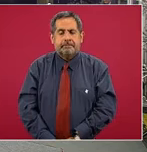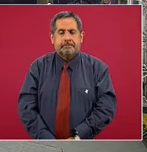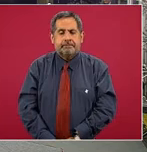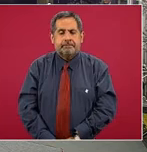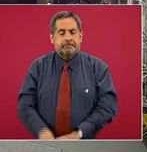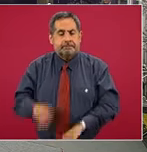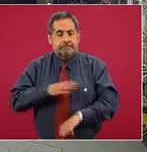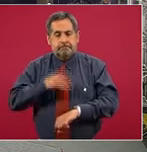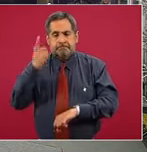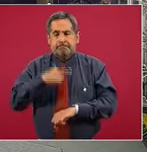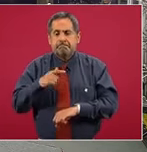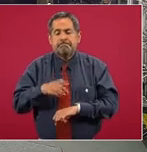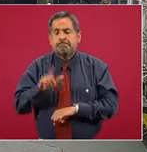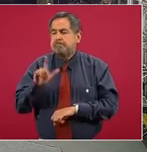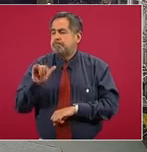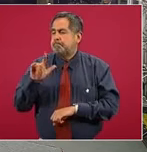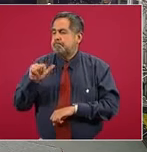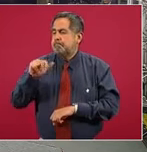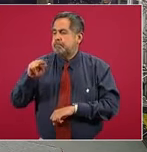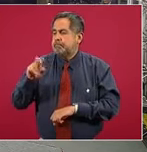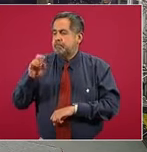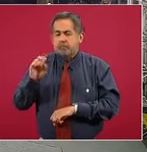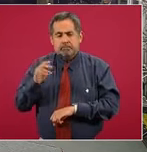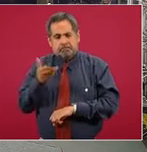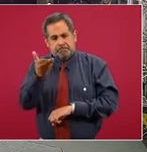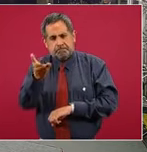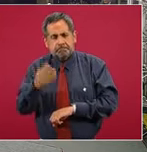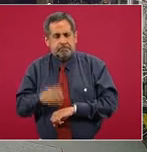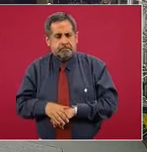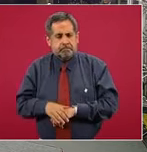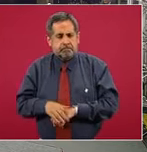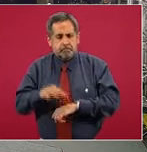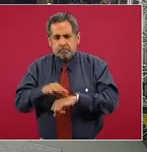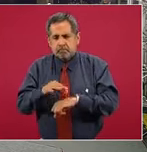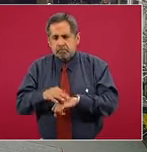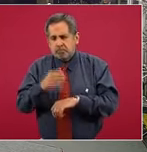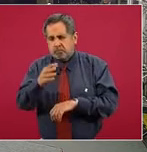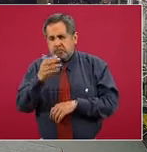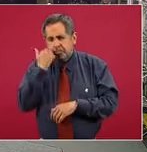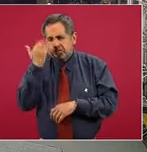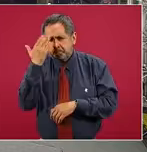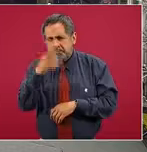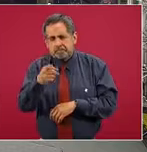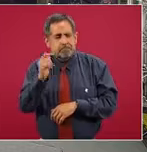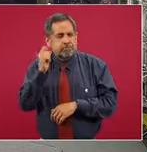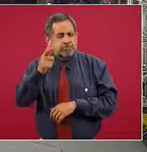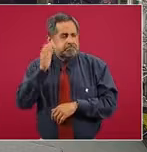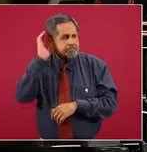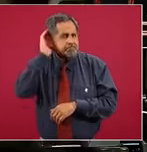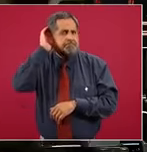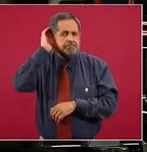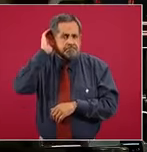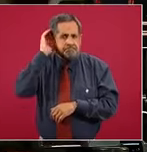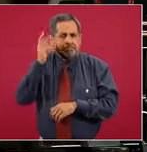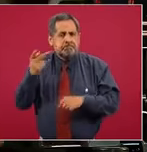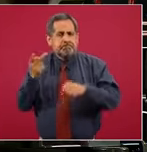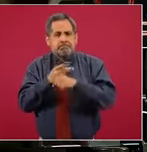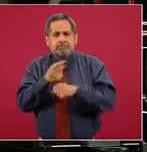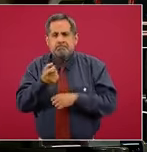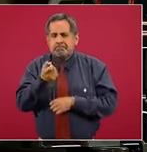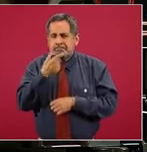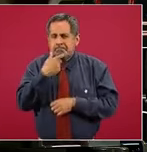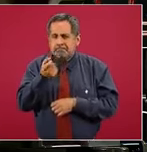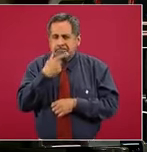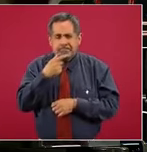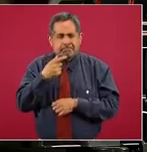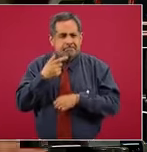Buenas noches, Liliana Noble de Pulso Saludable. Doctor Ryu, quisiera saber si se sabe algo de estos anestésicos que se